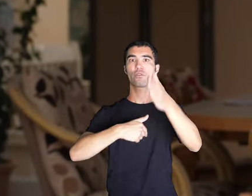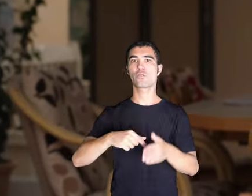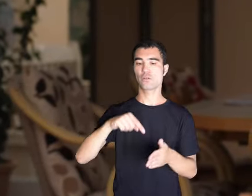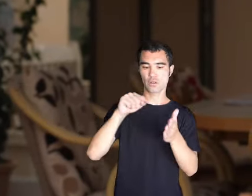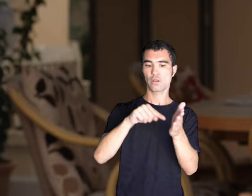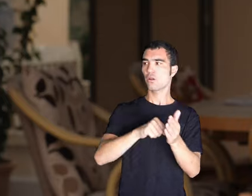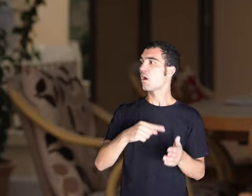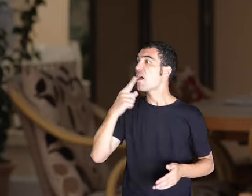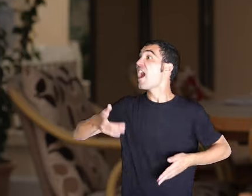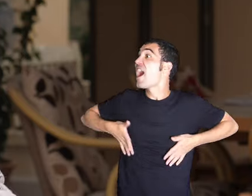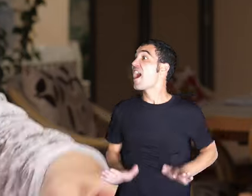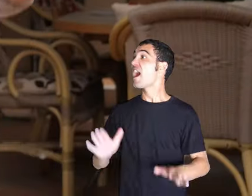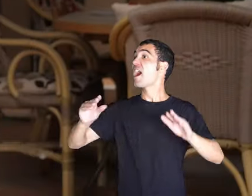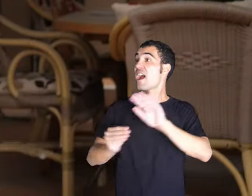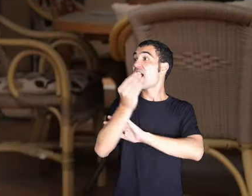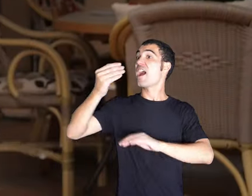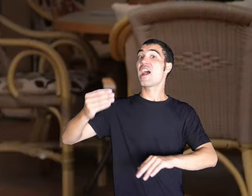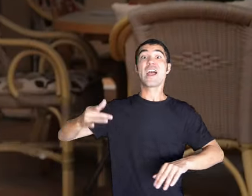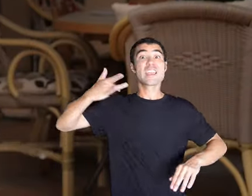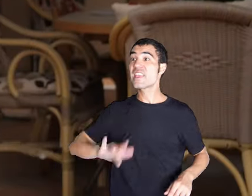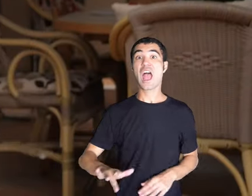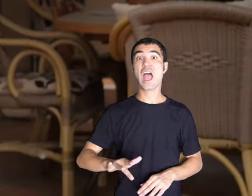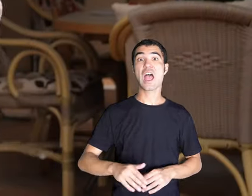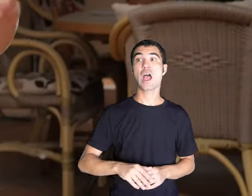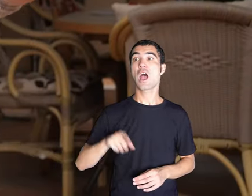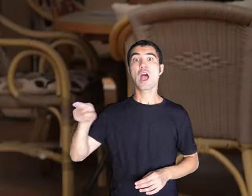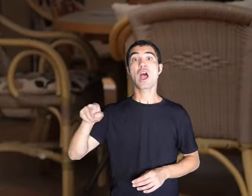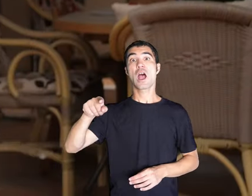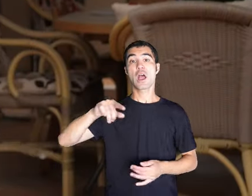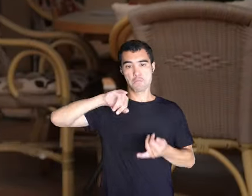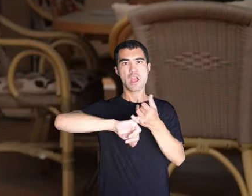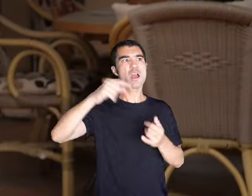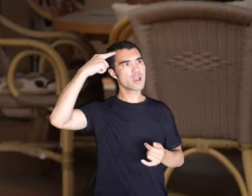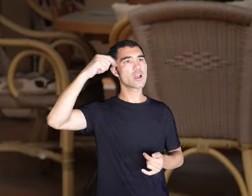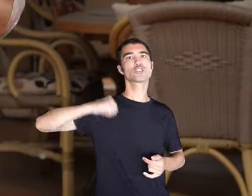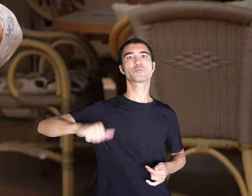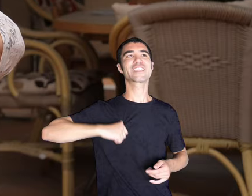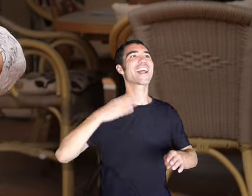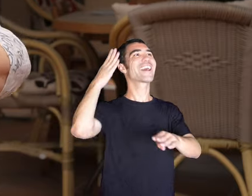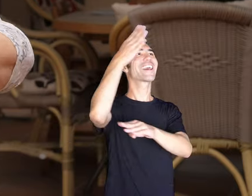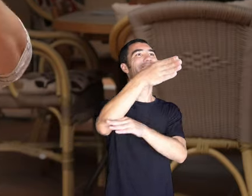estaba en Sondureta, pero realmente estaba en casa porque yo no había tenido tiempo